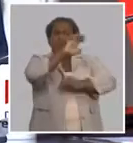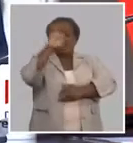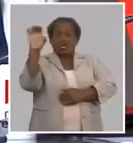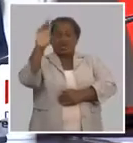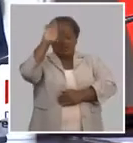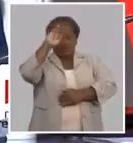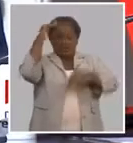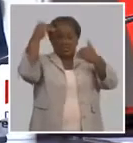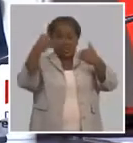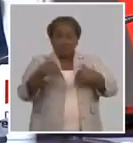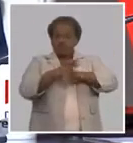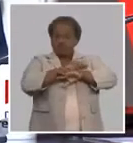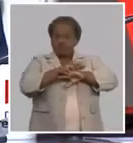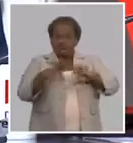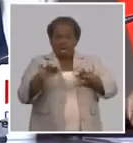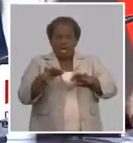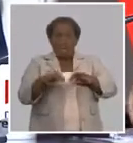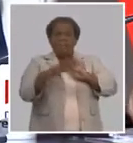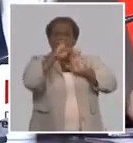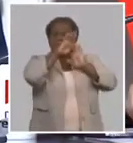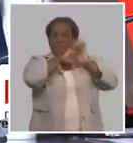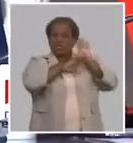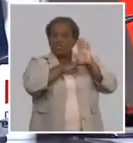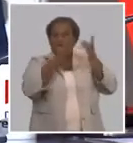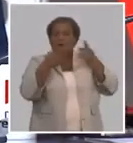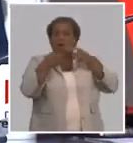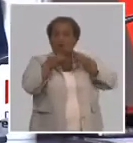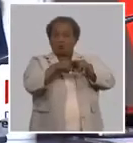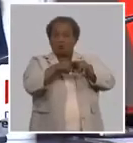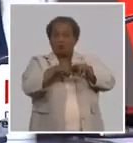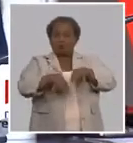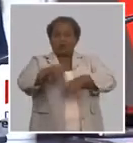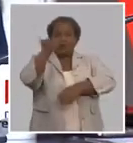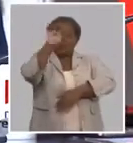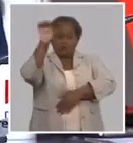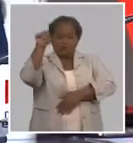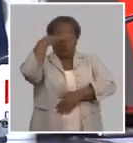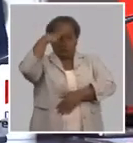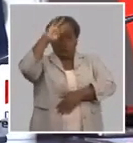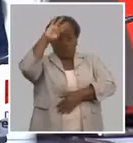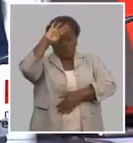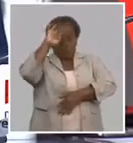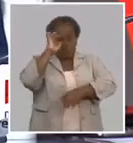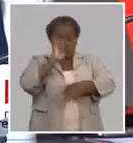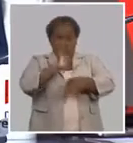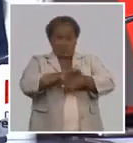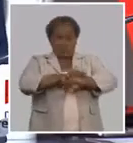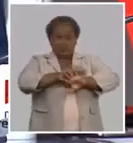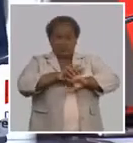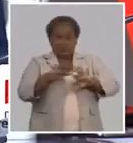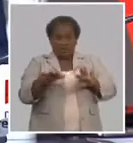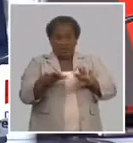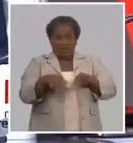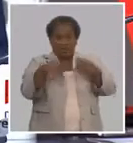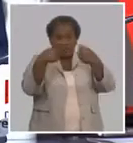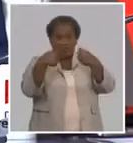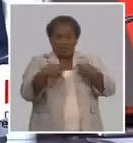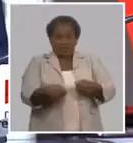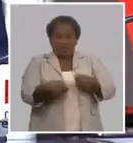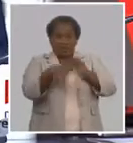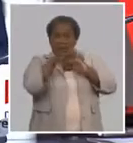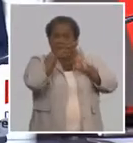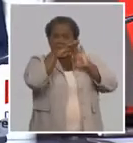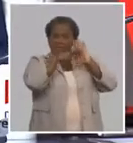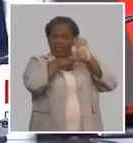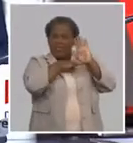comenzó a tomar medidas de conjunto con la aeronáutica civil de cuba y se empezaron a tomar determinadas medidas en los